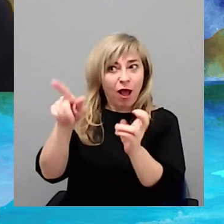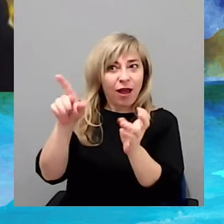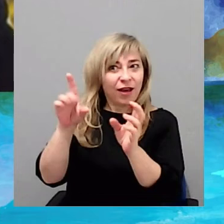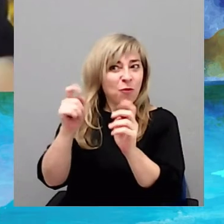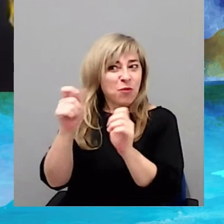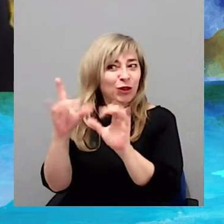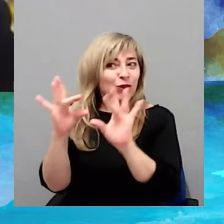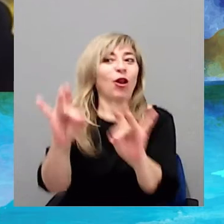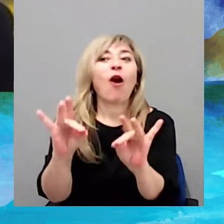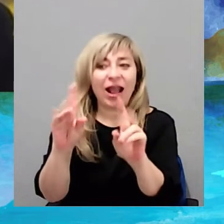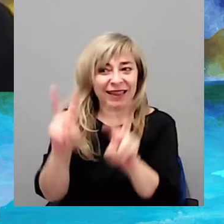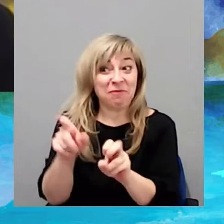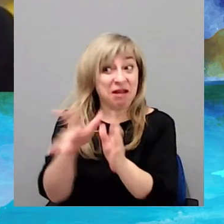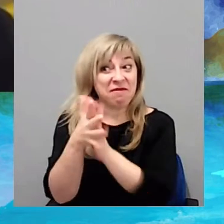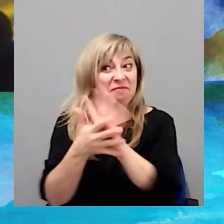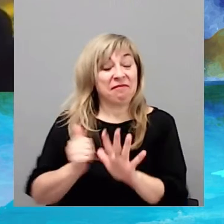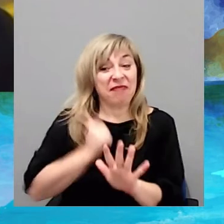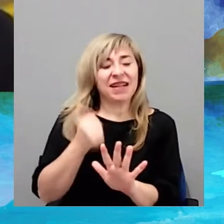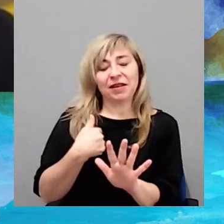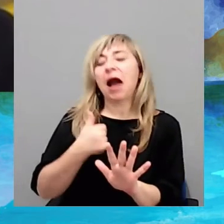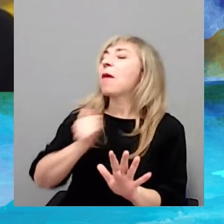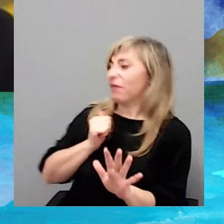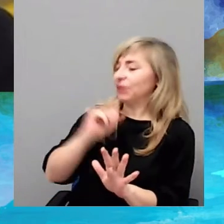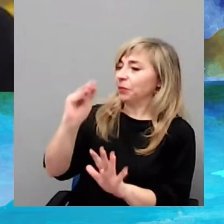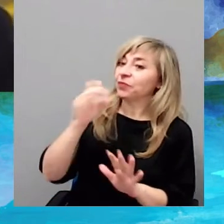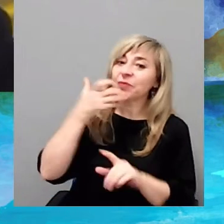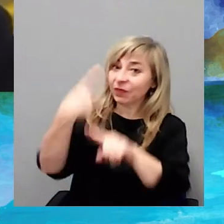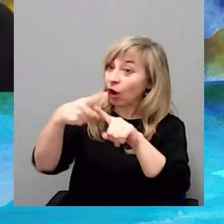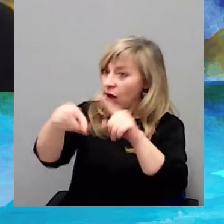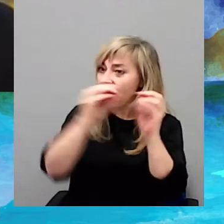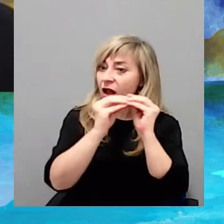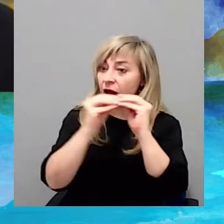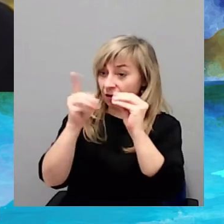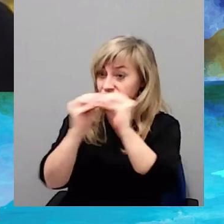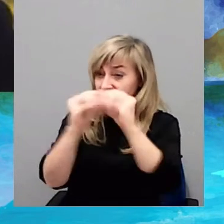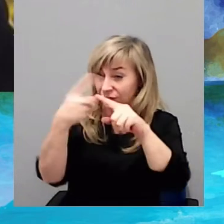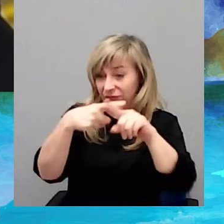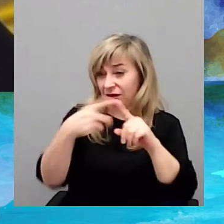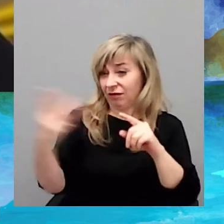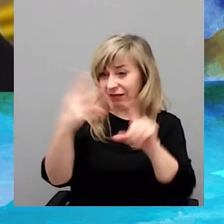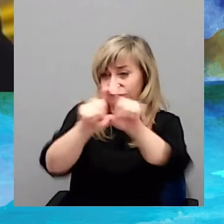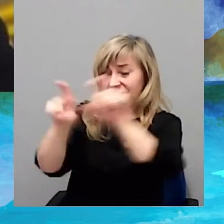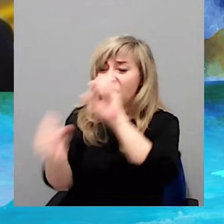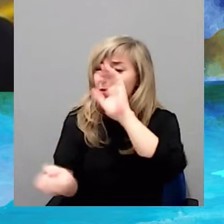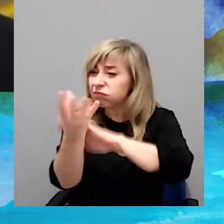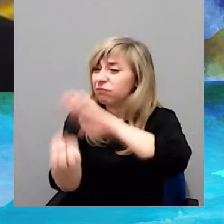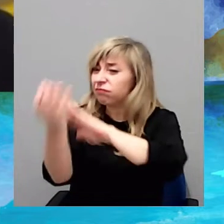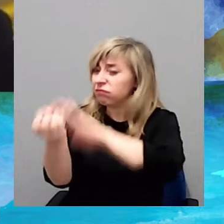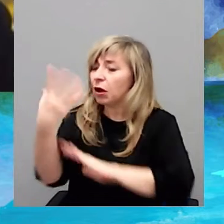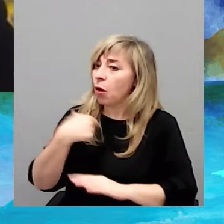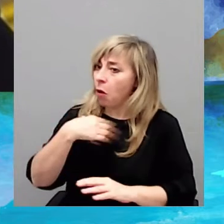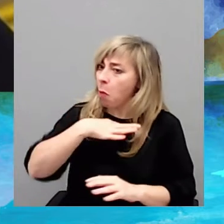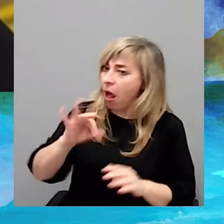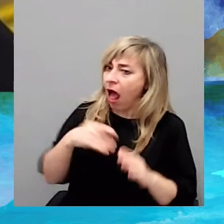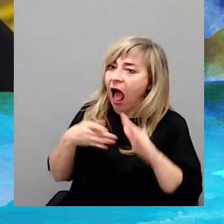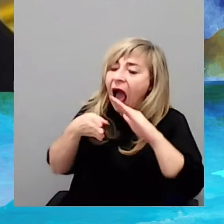se me ocurre You've es, touched upon this yo subject, tengo acceso a todo eso que vosotros estáis haciendo. but do I Yo puedo disponer have de un access to tamaño, everything that puedo you're